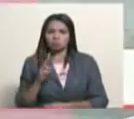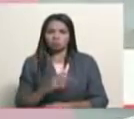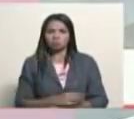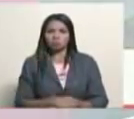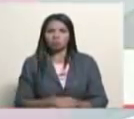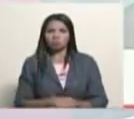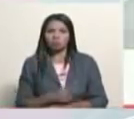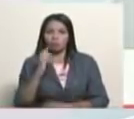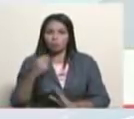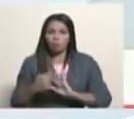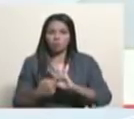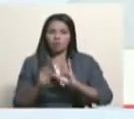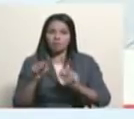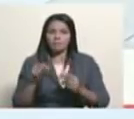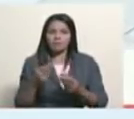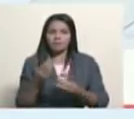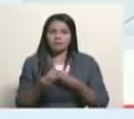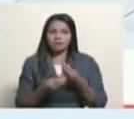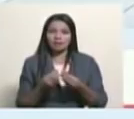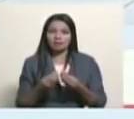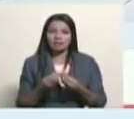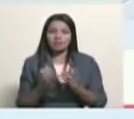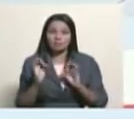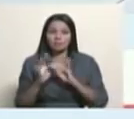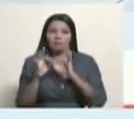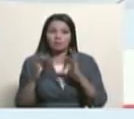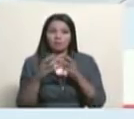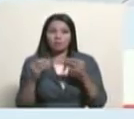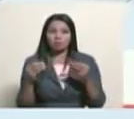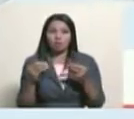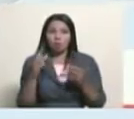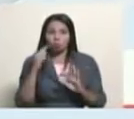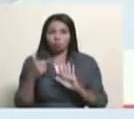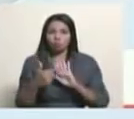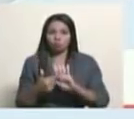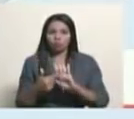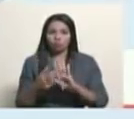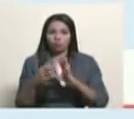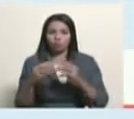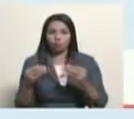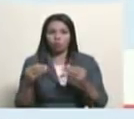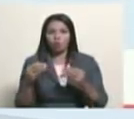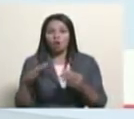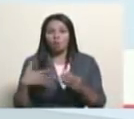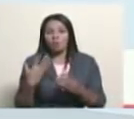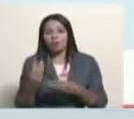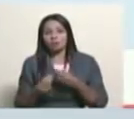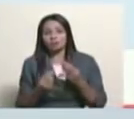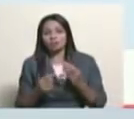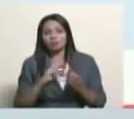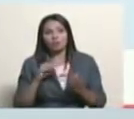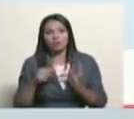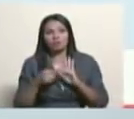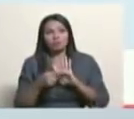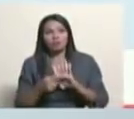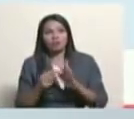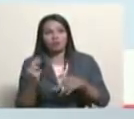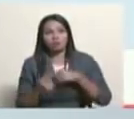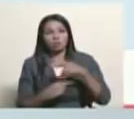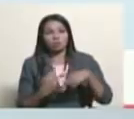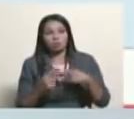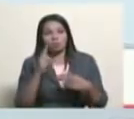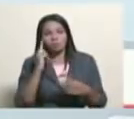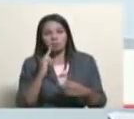queda demostrado aquí por los hechos el protagonismo que en nuestra democracia, que la Revolución